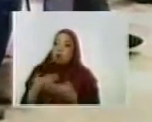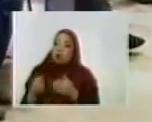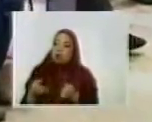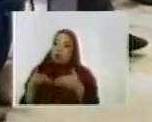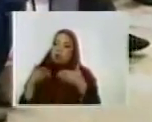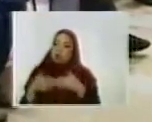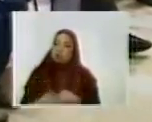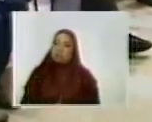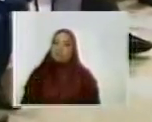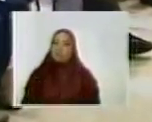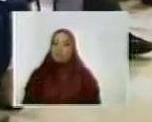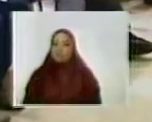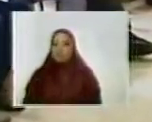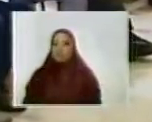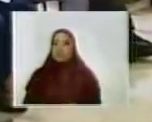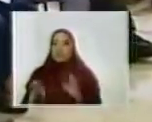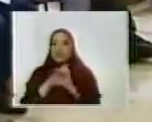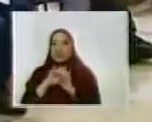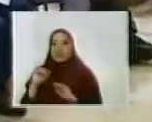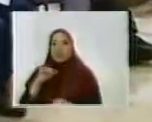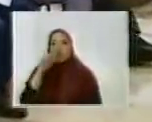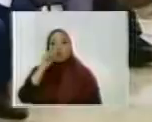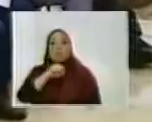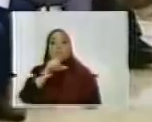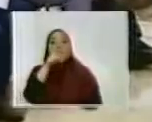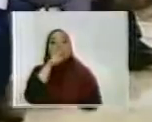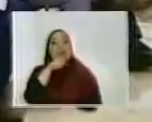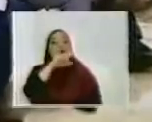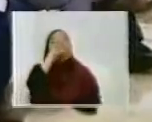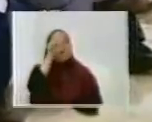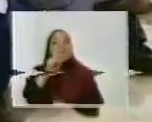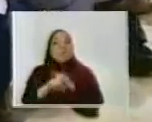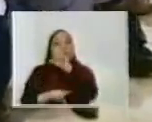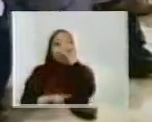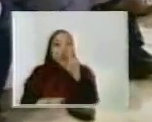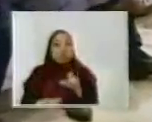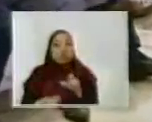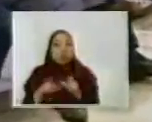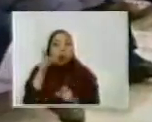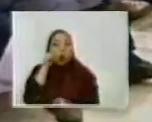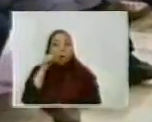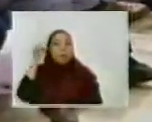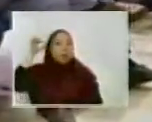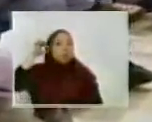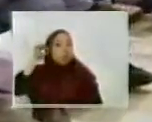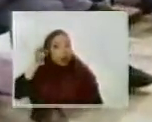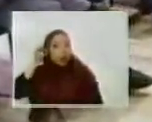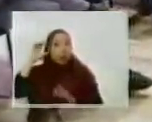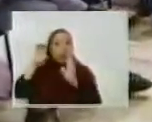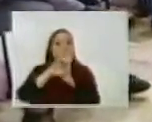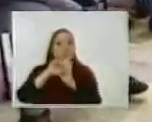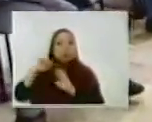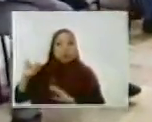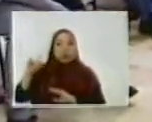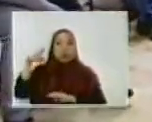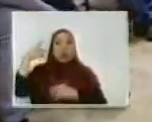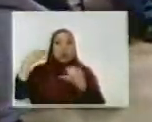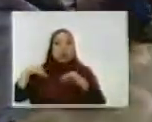Las constituyentes y los constituyentes que estén, aprueben la propuesta presentada de acuerdo, hacerlo con la señal de